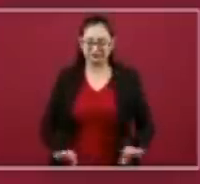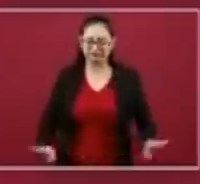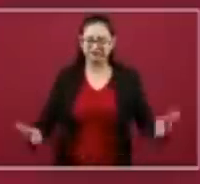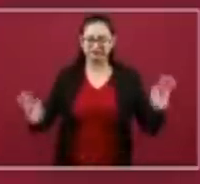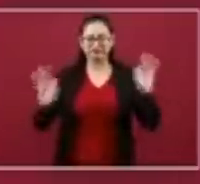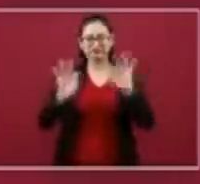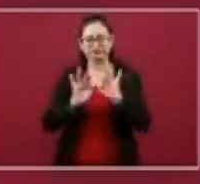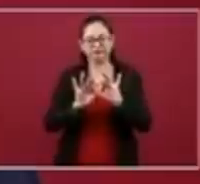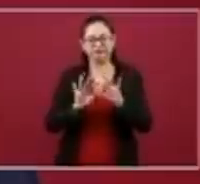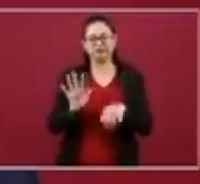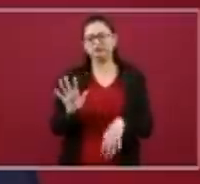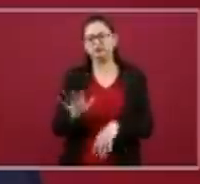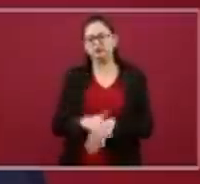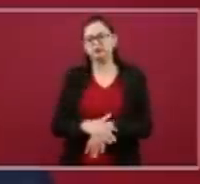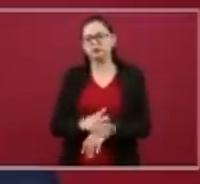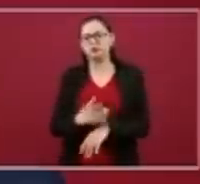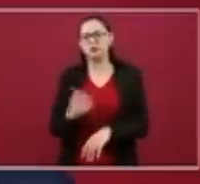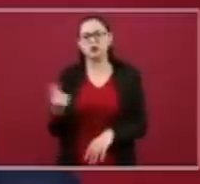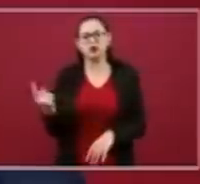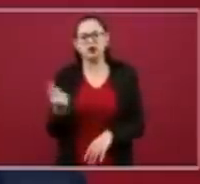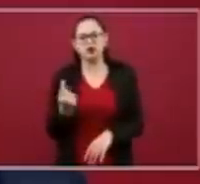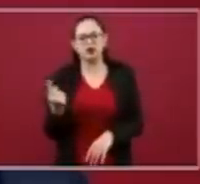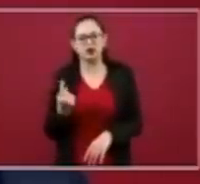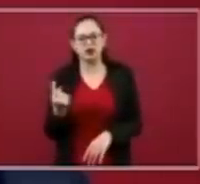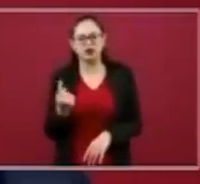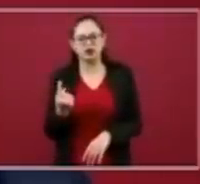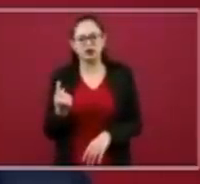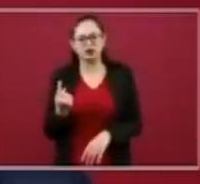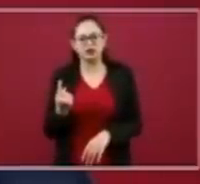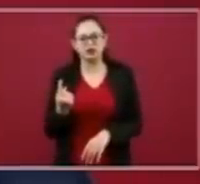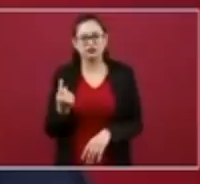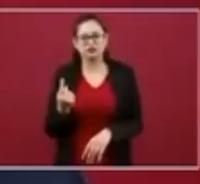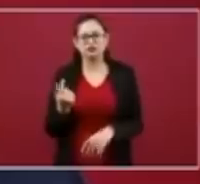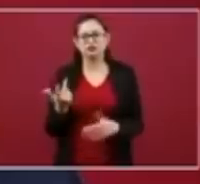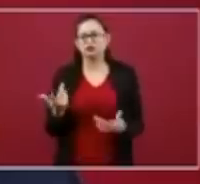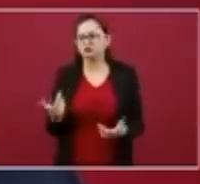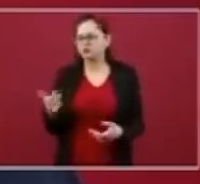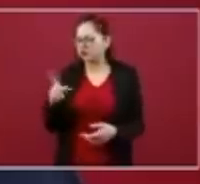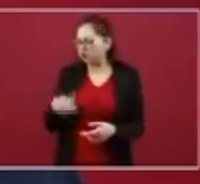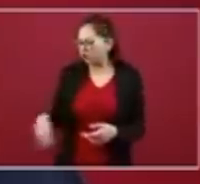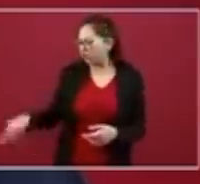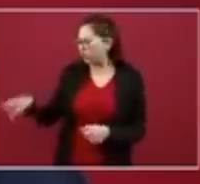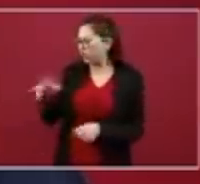porque es utilizar lo que se tiene,